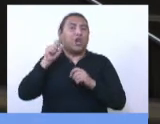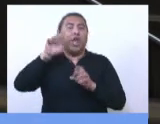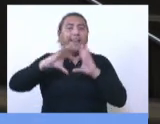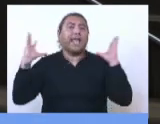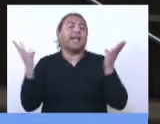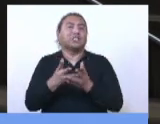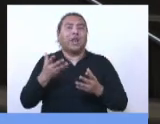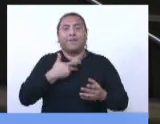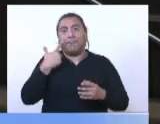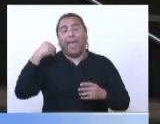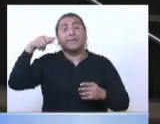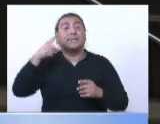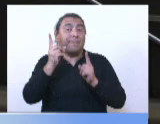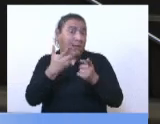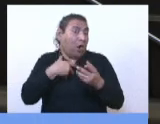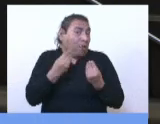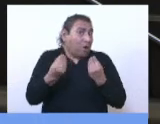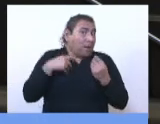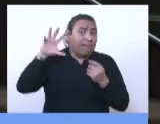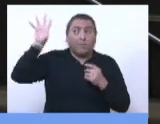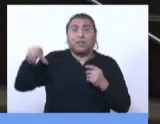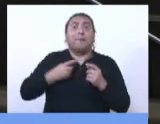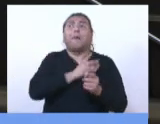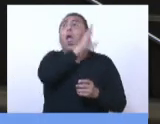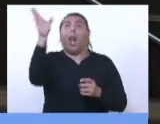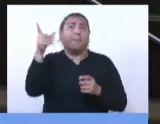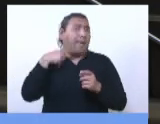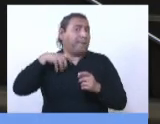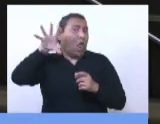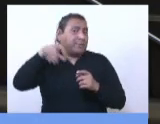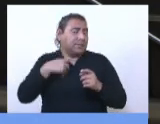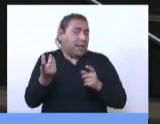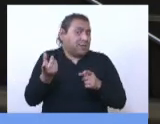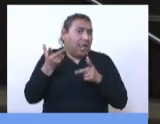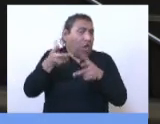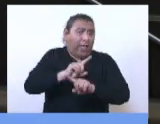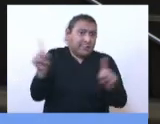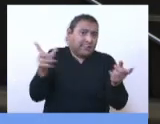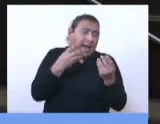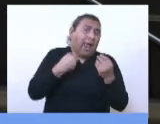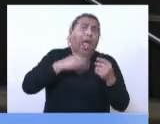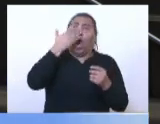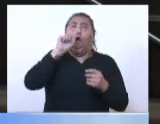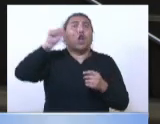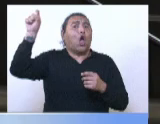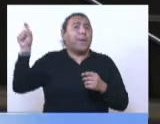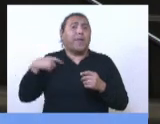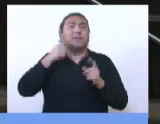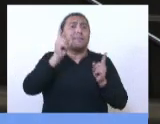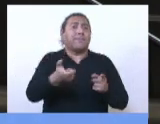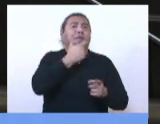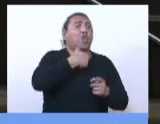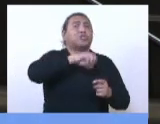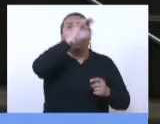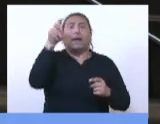que decía que no sabía cómo hacer para volar su provincia volvía tranquilamente en su provincia y me decía a los cordobeses a los mendocinos a todos los que hicieron